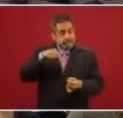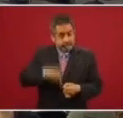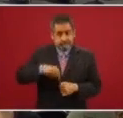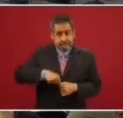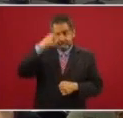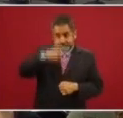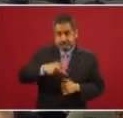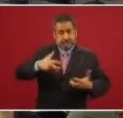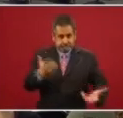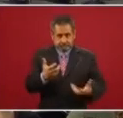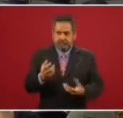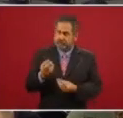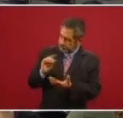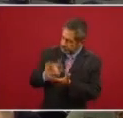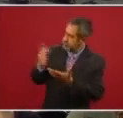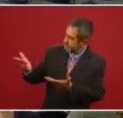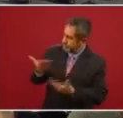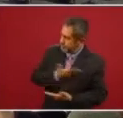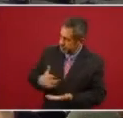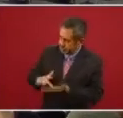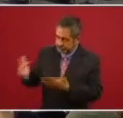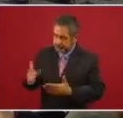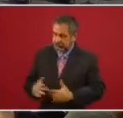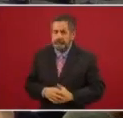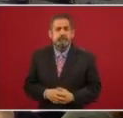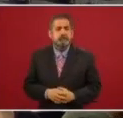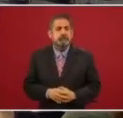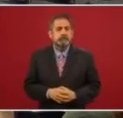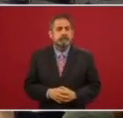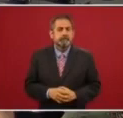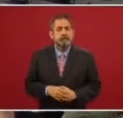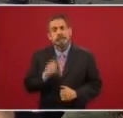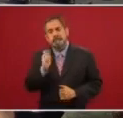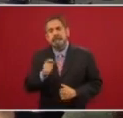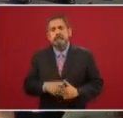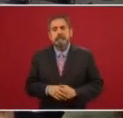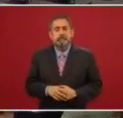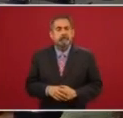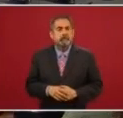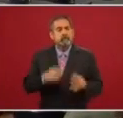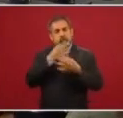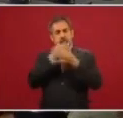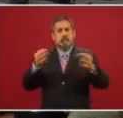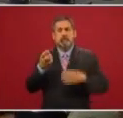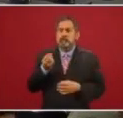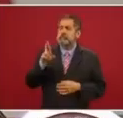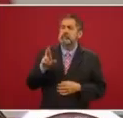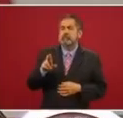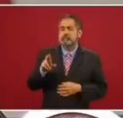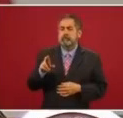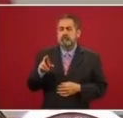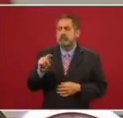países muchas gracias presidente el llamado del anuncio que hizo el doctor pedro